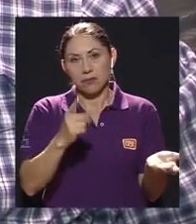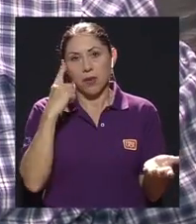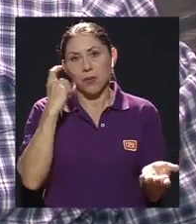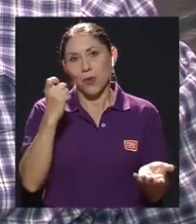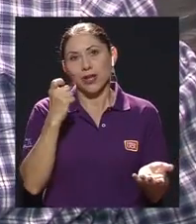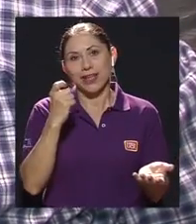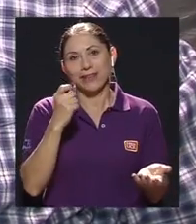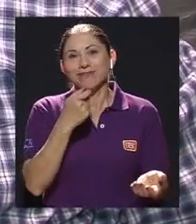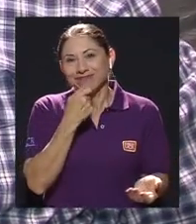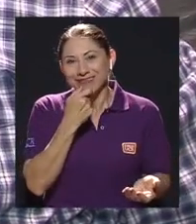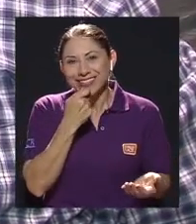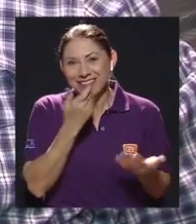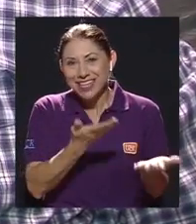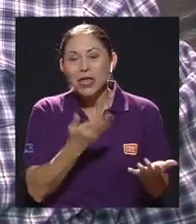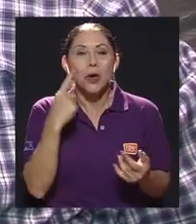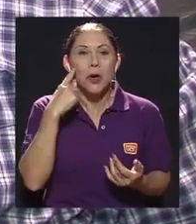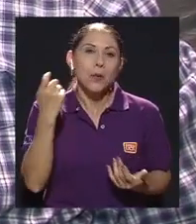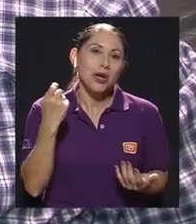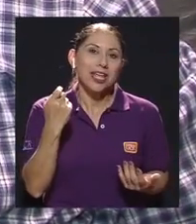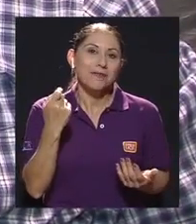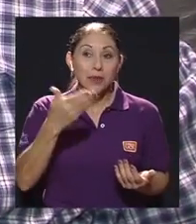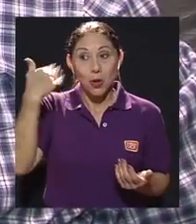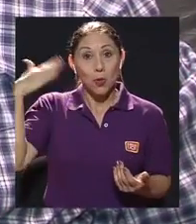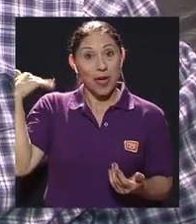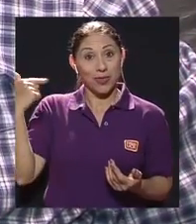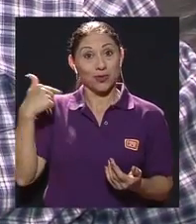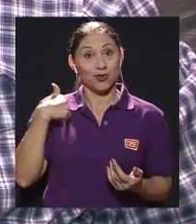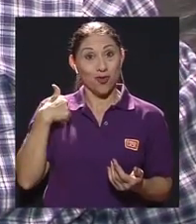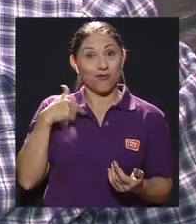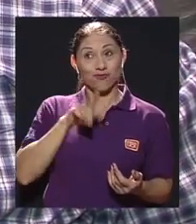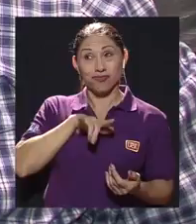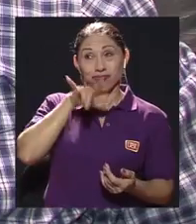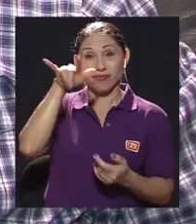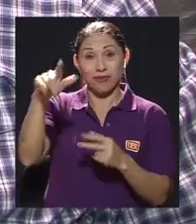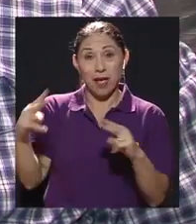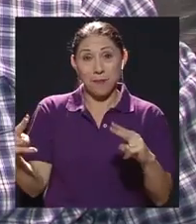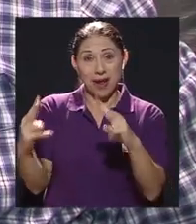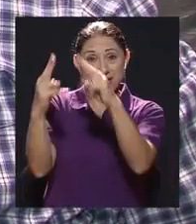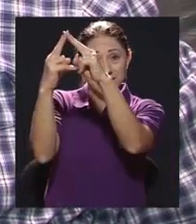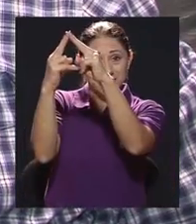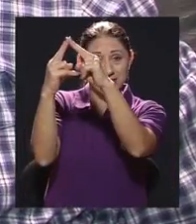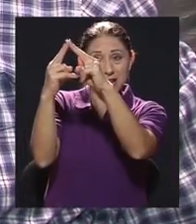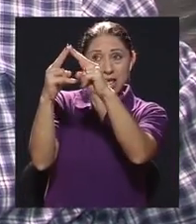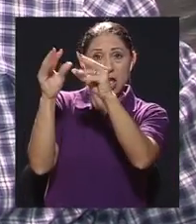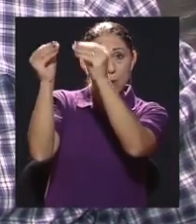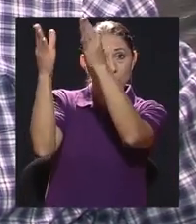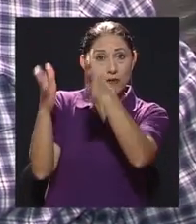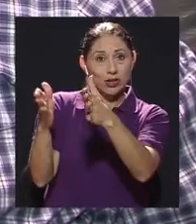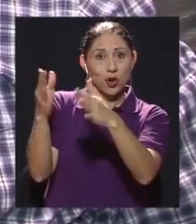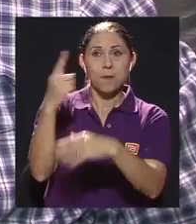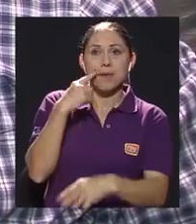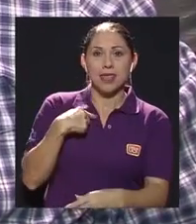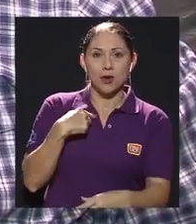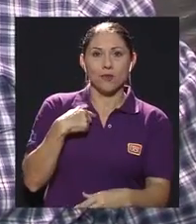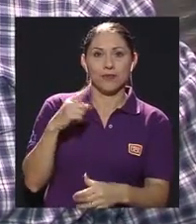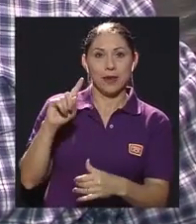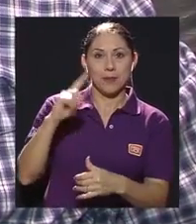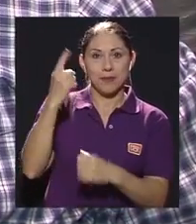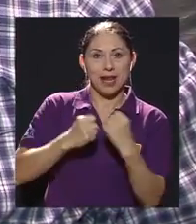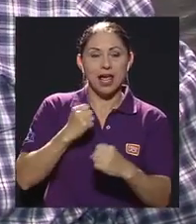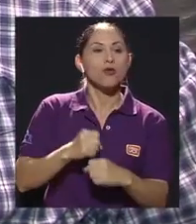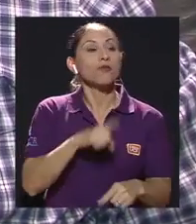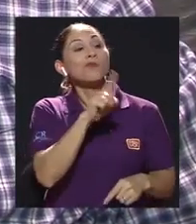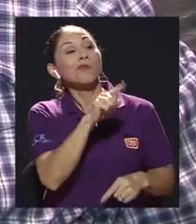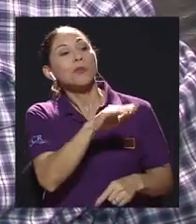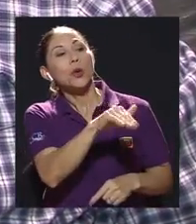esto es divertido, porque cuando yo llegué a París, mi profesor me dijo el primer año, mire, usted va a escribir sobre un